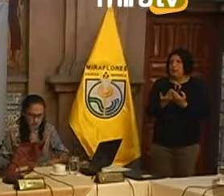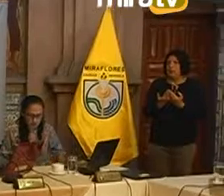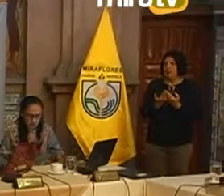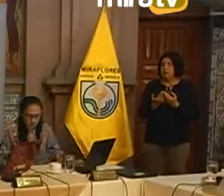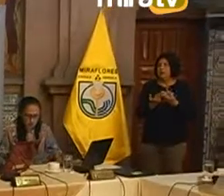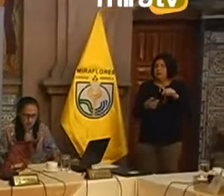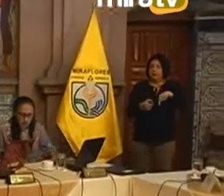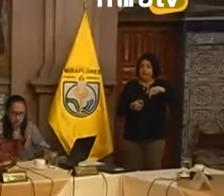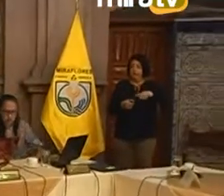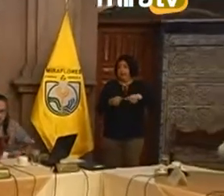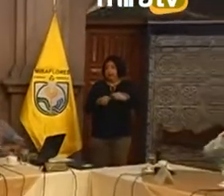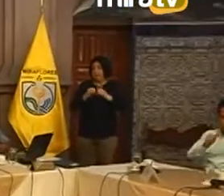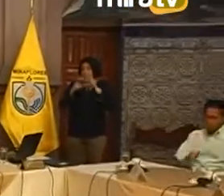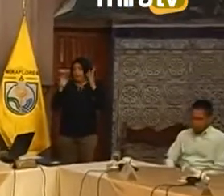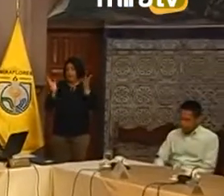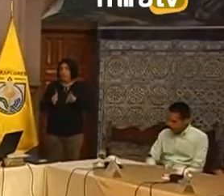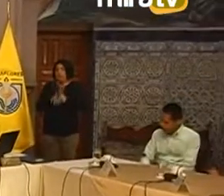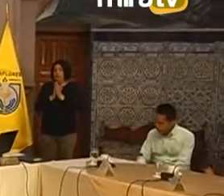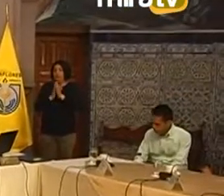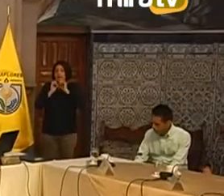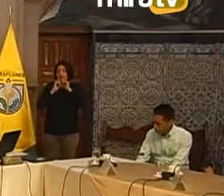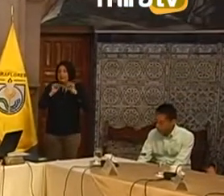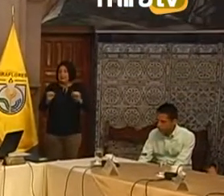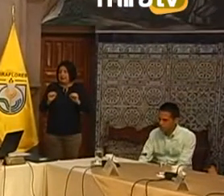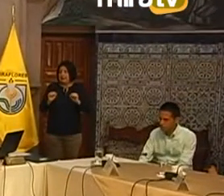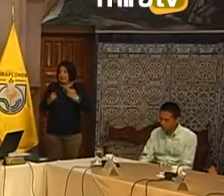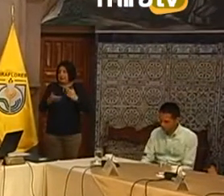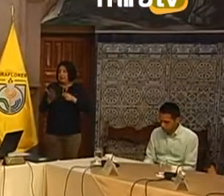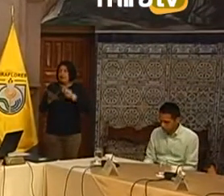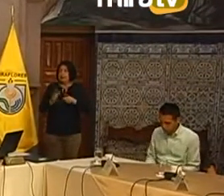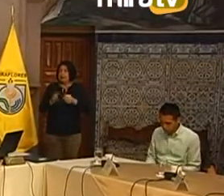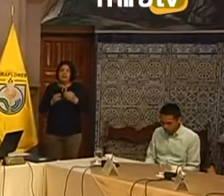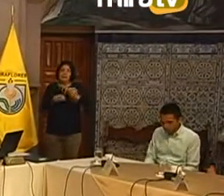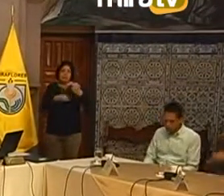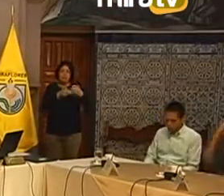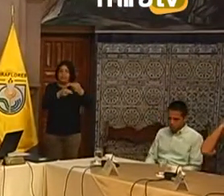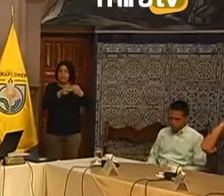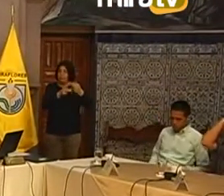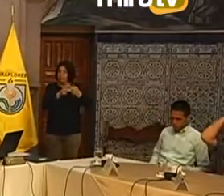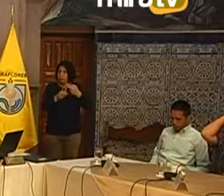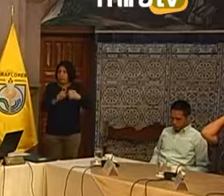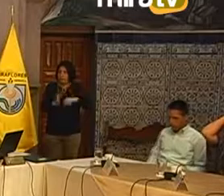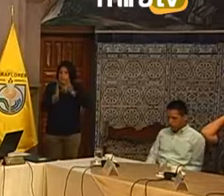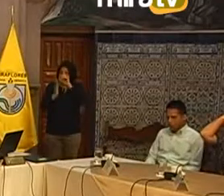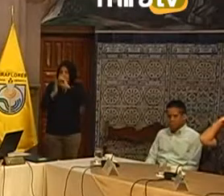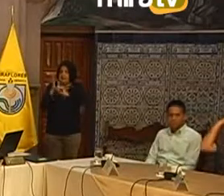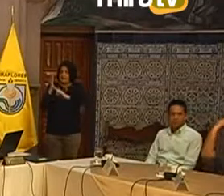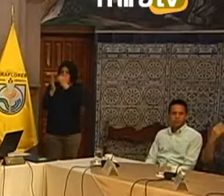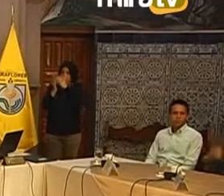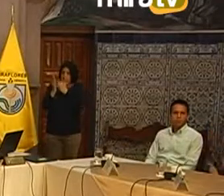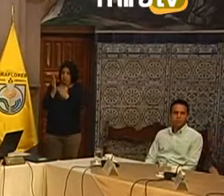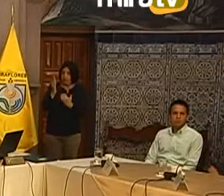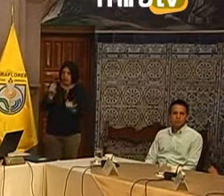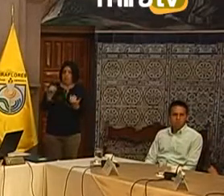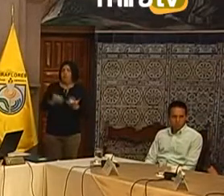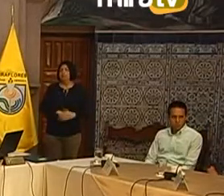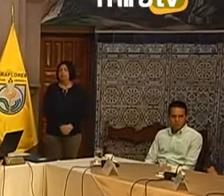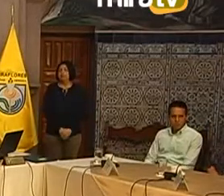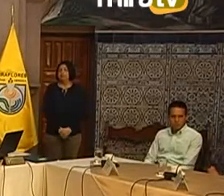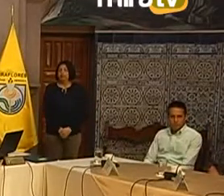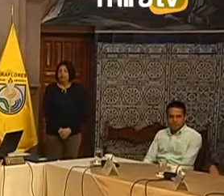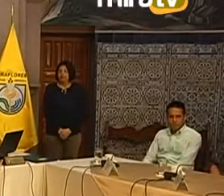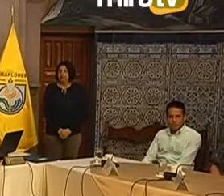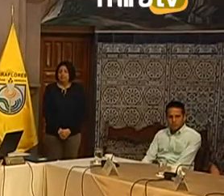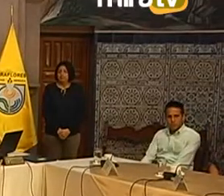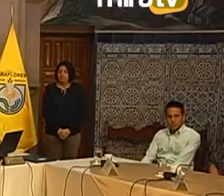ordinaria de la fecha y le voy a pedir a la secretaria general del Consejo que le sirva a pasar la lista del caso.